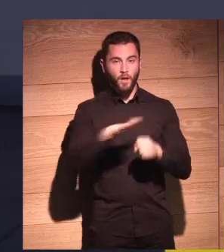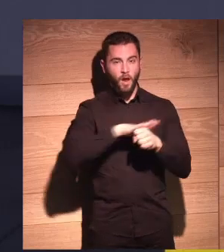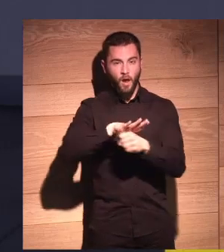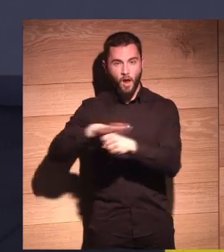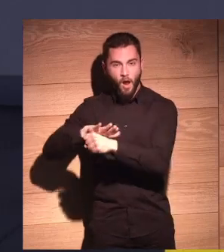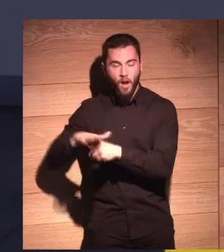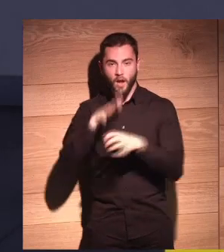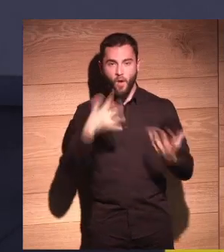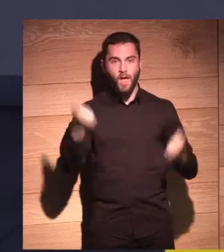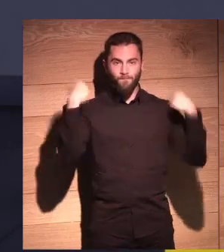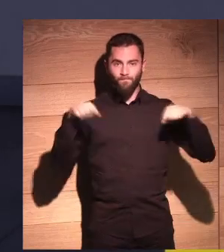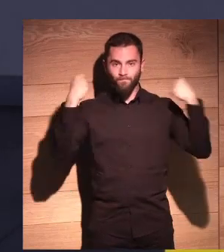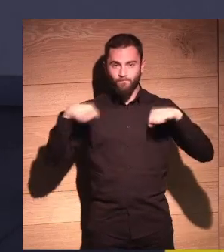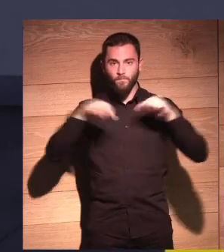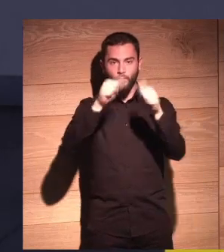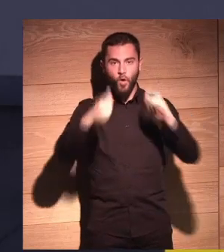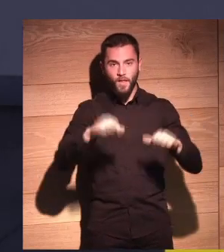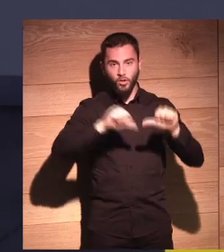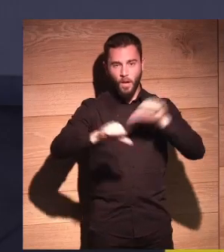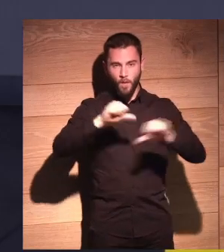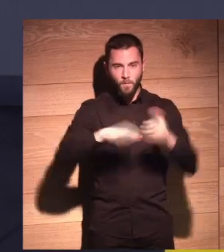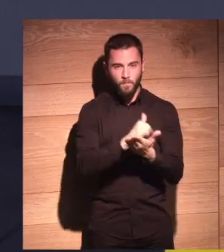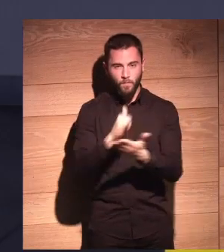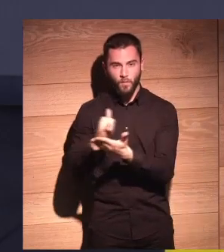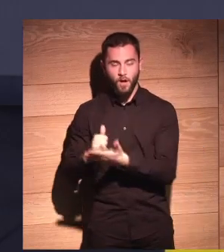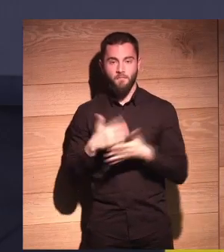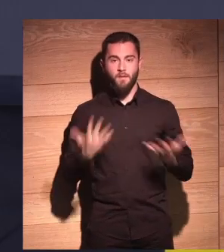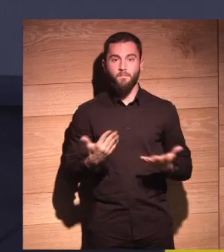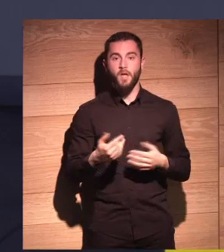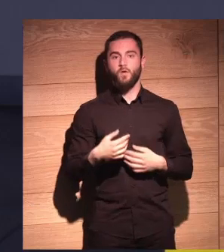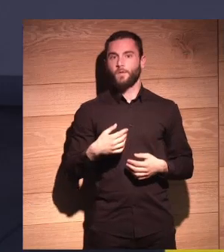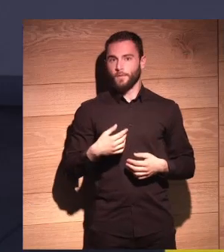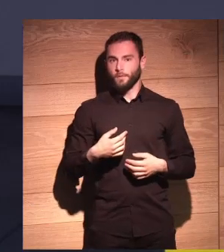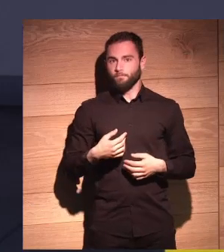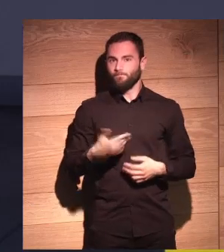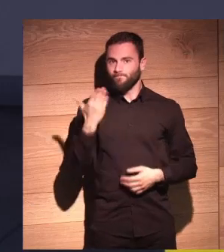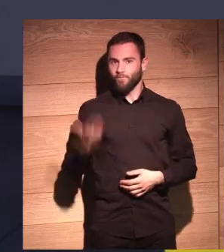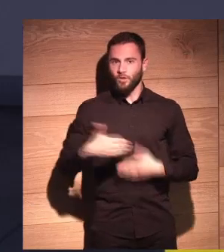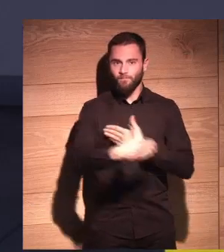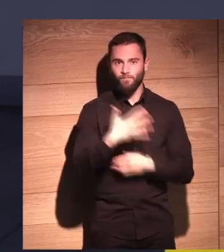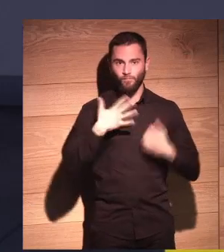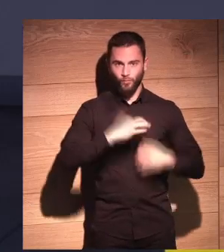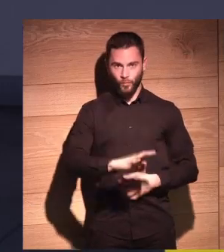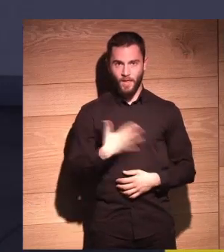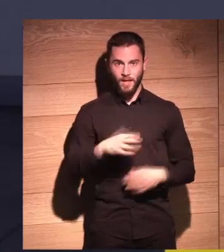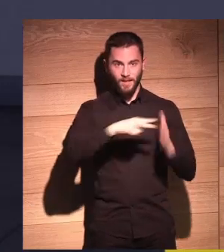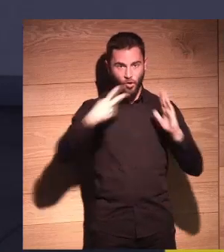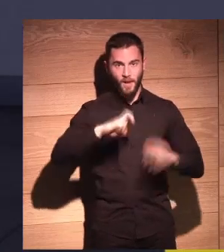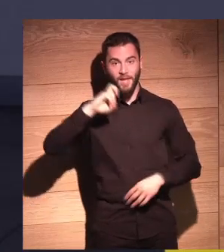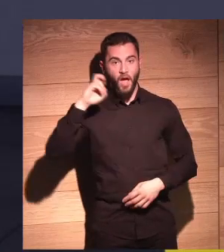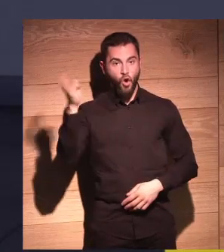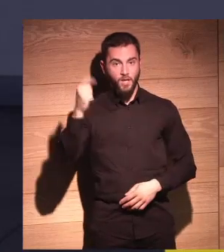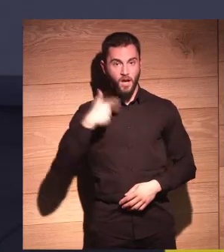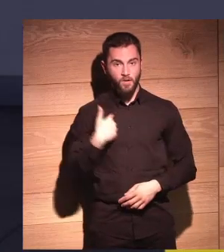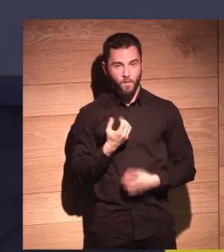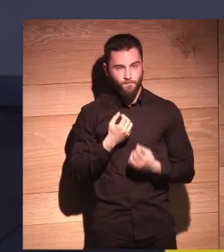que se están ensayando en modelos de laboratorio, pero que pueden tener un potencial. Y otra de las tecnologías de las que